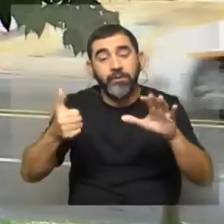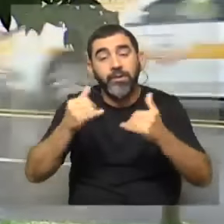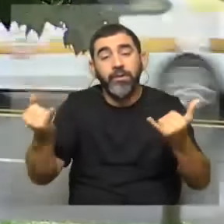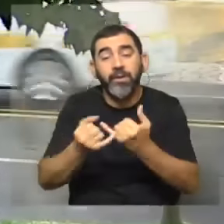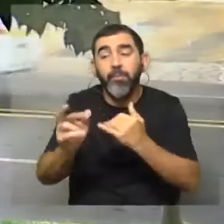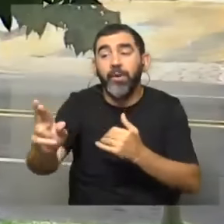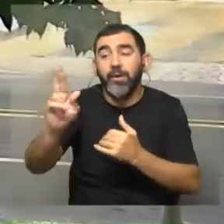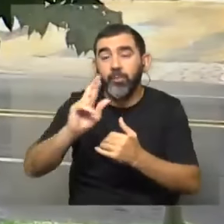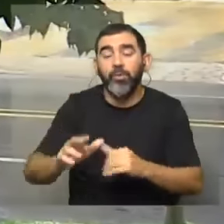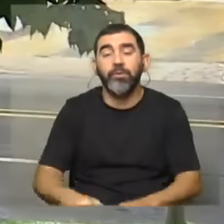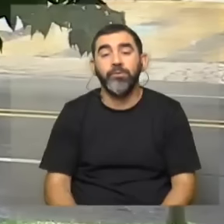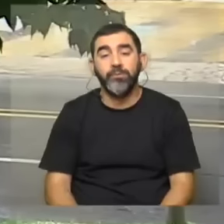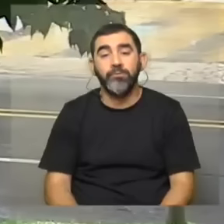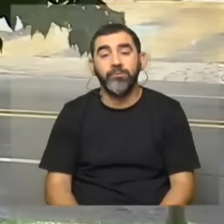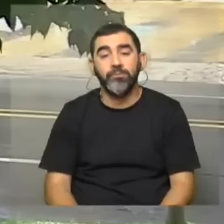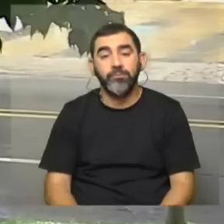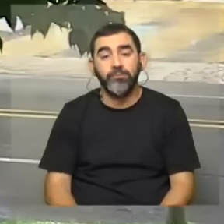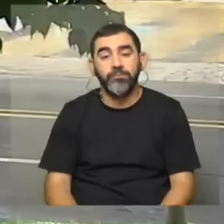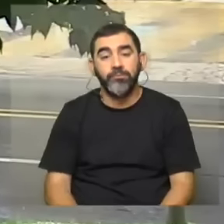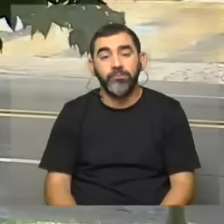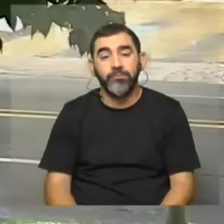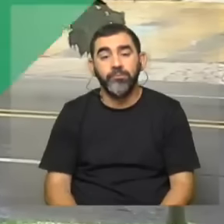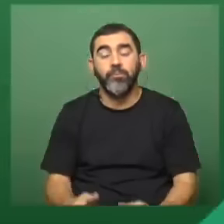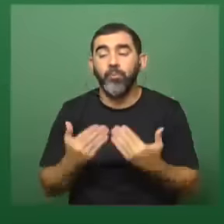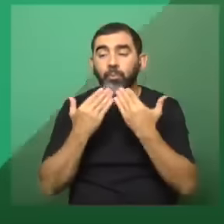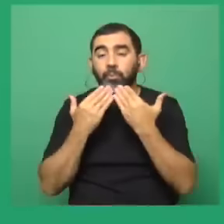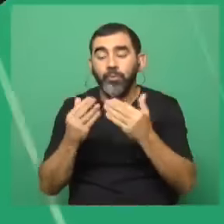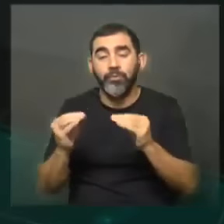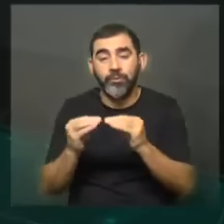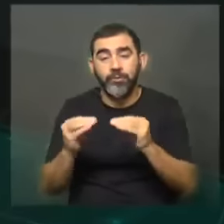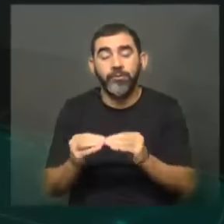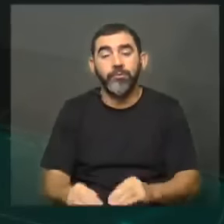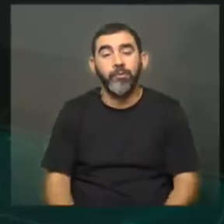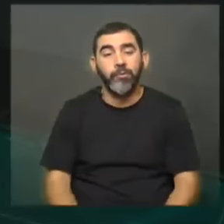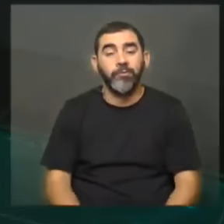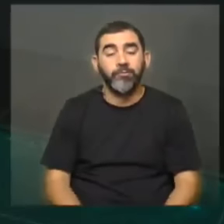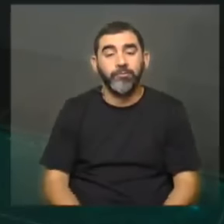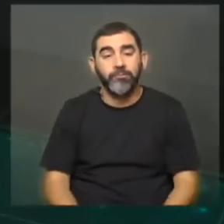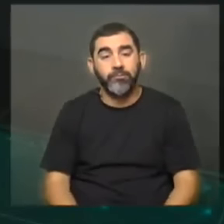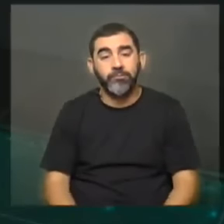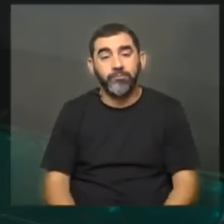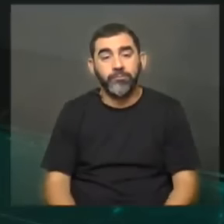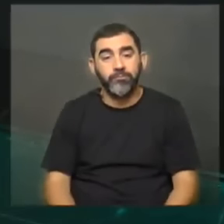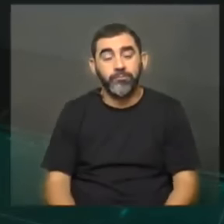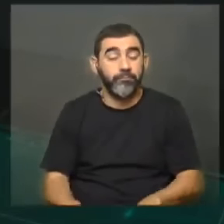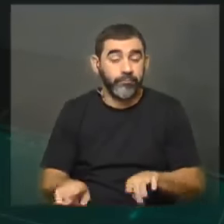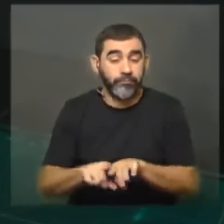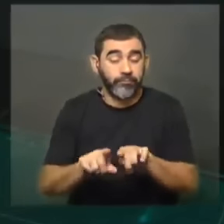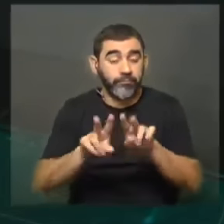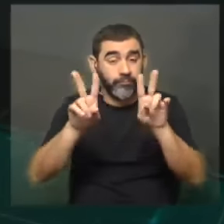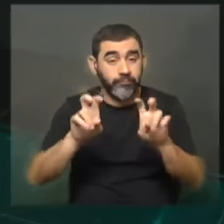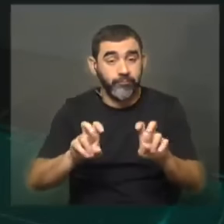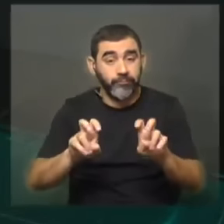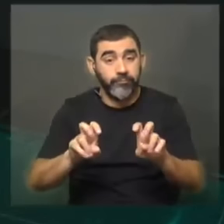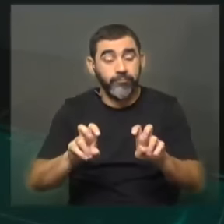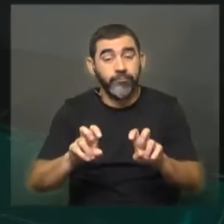días para su respuesta Bueno muy bien muchas gracias Martín equipo y también a nuestro entrevistado Y de alguna manera seguimos en tema porque el